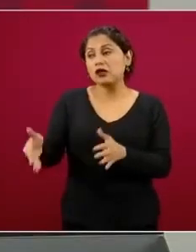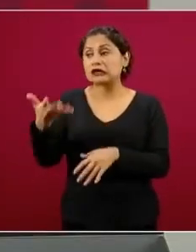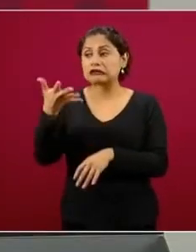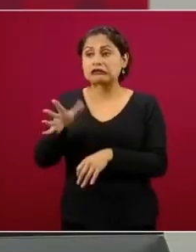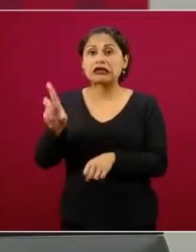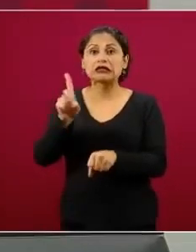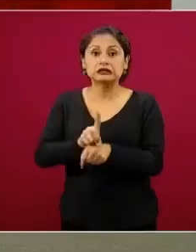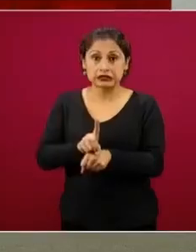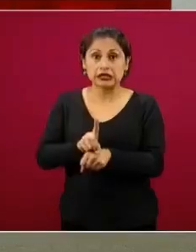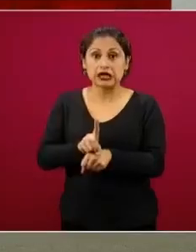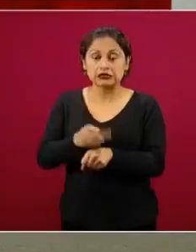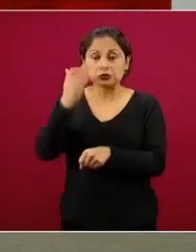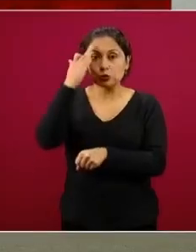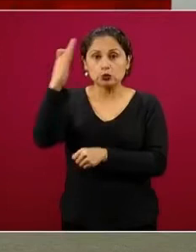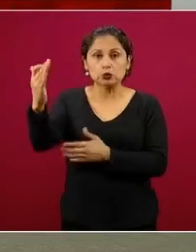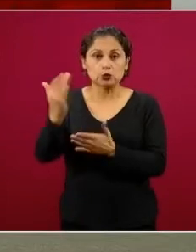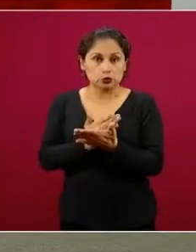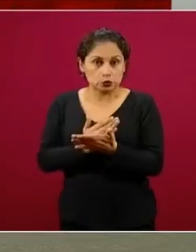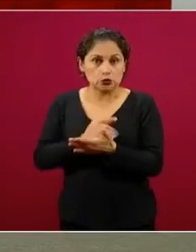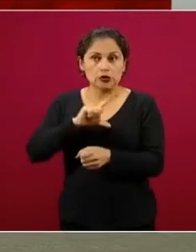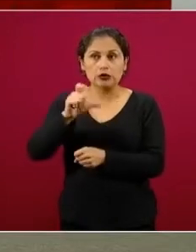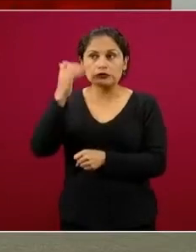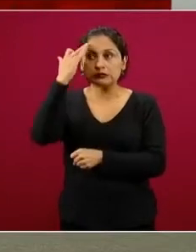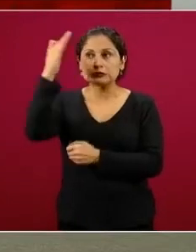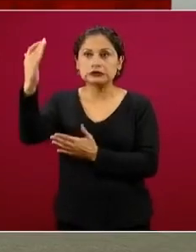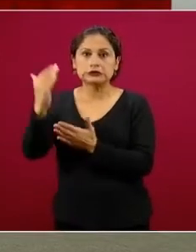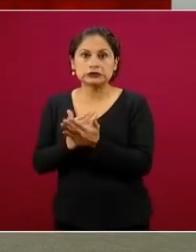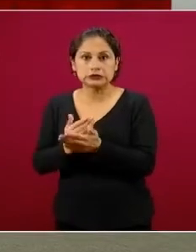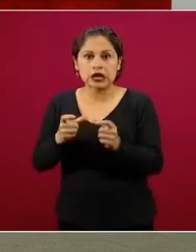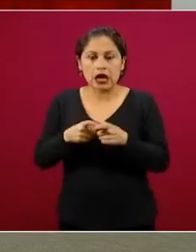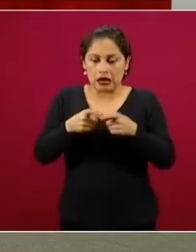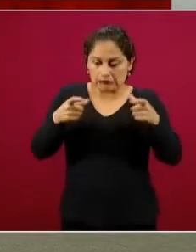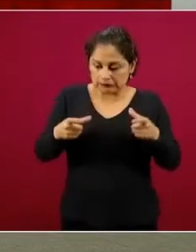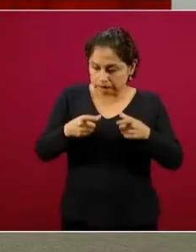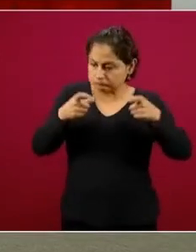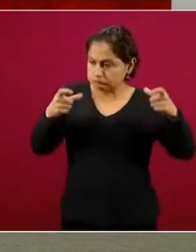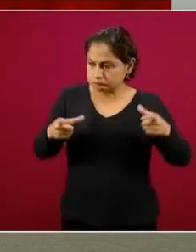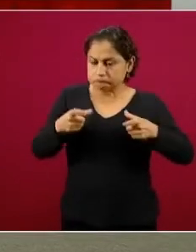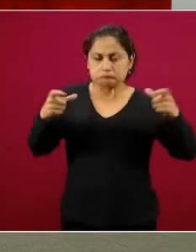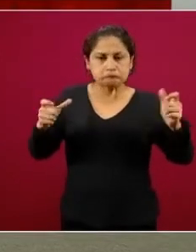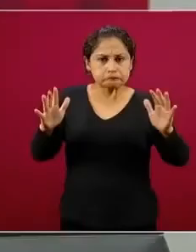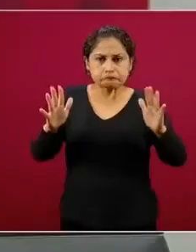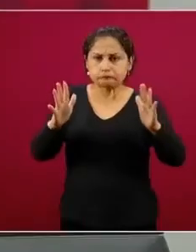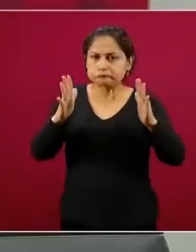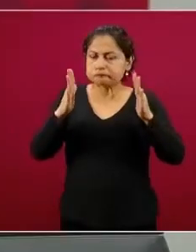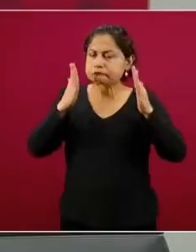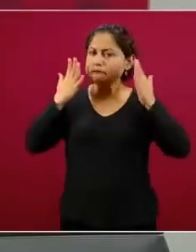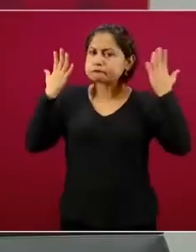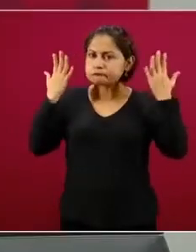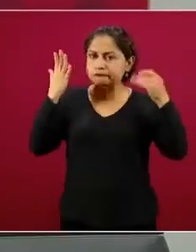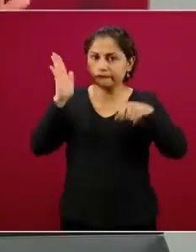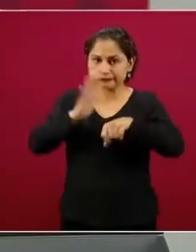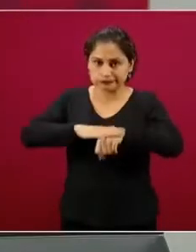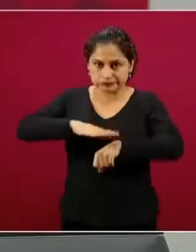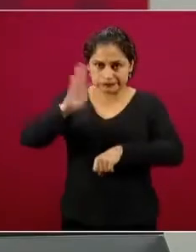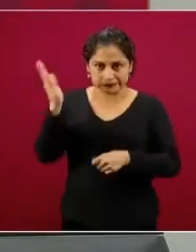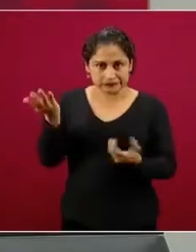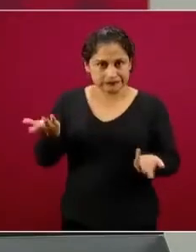casos y luego nos tardamos 5 días en tener ese mismo número de casos y luego nos tardamos 2 días en tener ese número de casos.